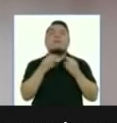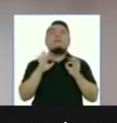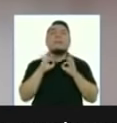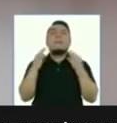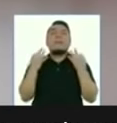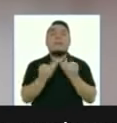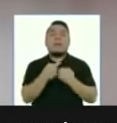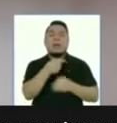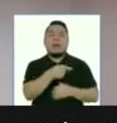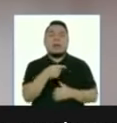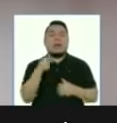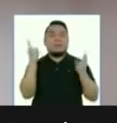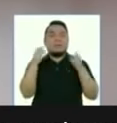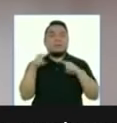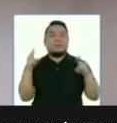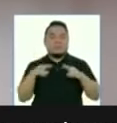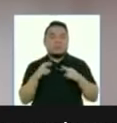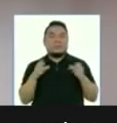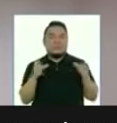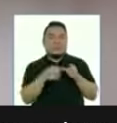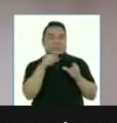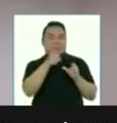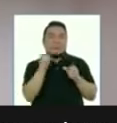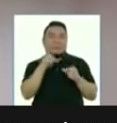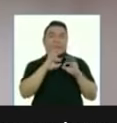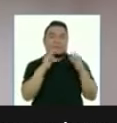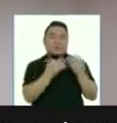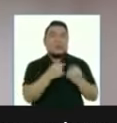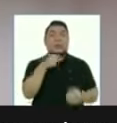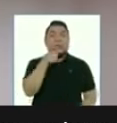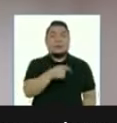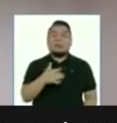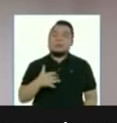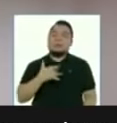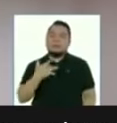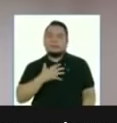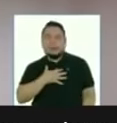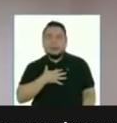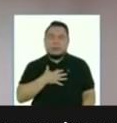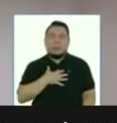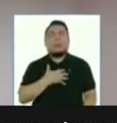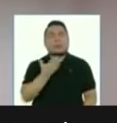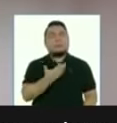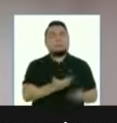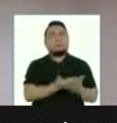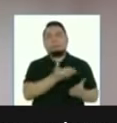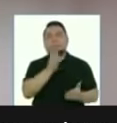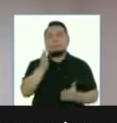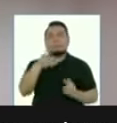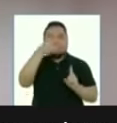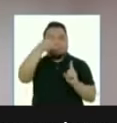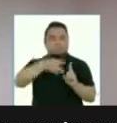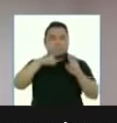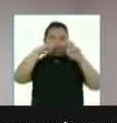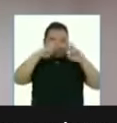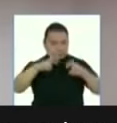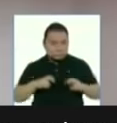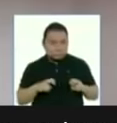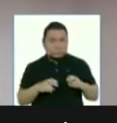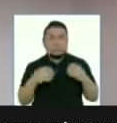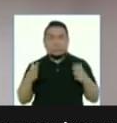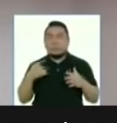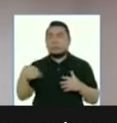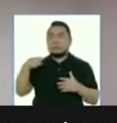familiar. Esta señora ha tenido sintomatología, se han hecho las pruebas pertinentes y como parte de la vigilancia que